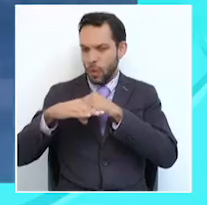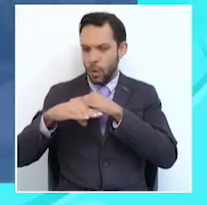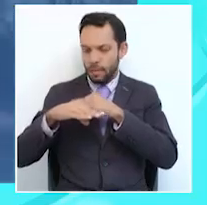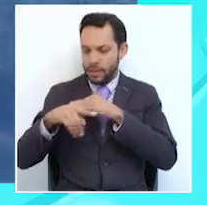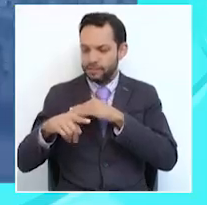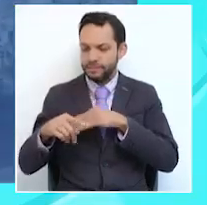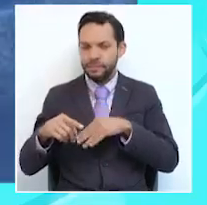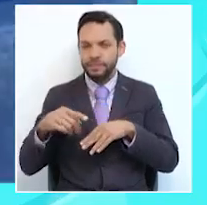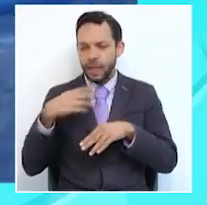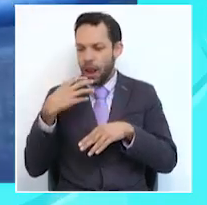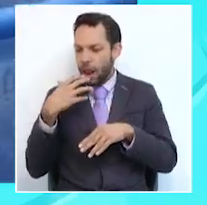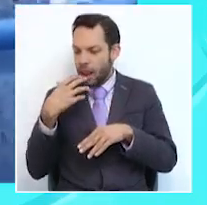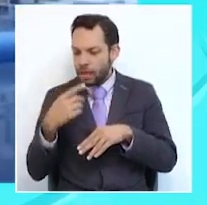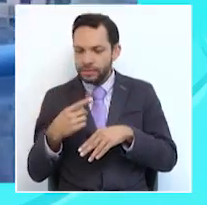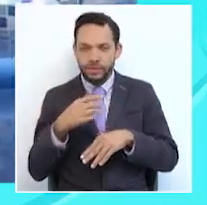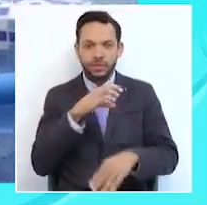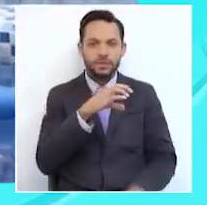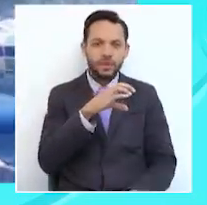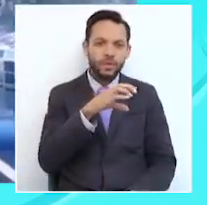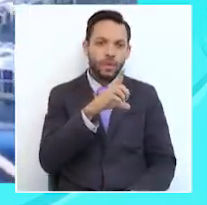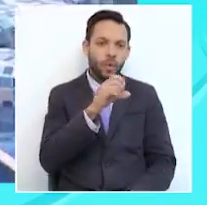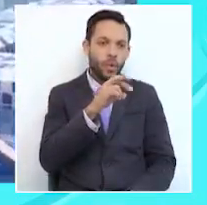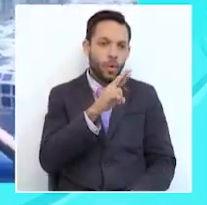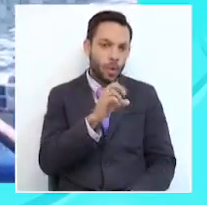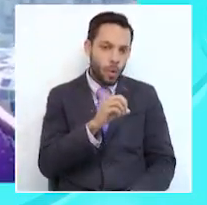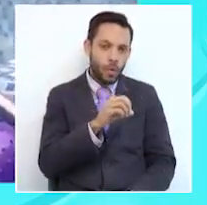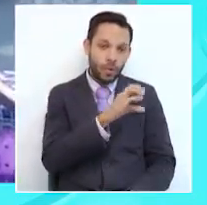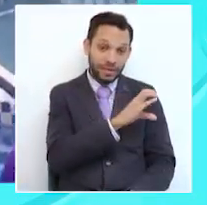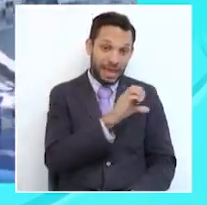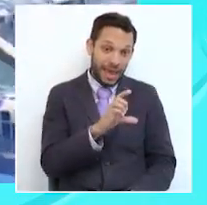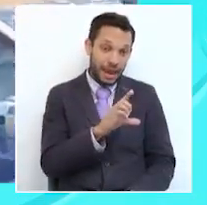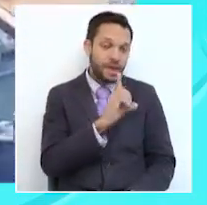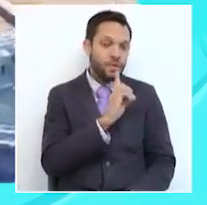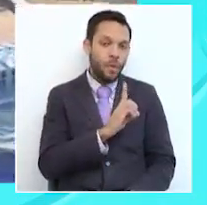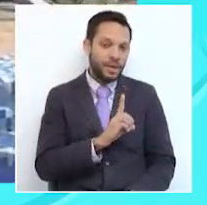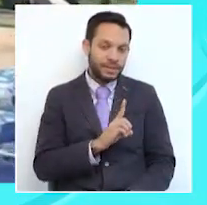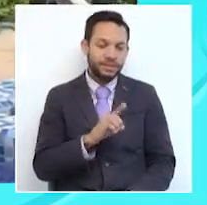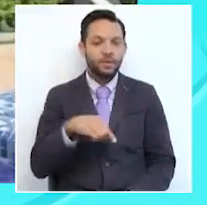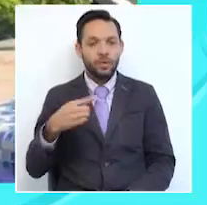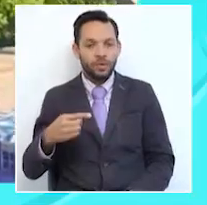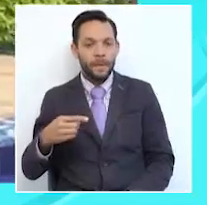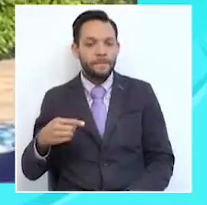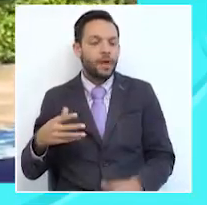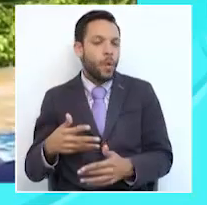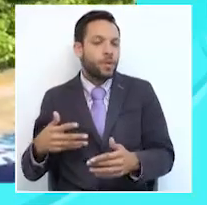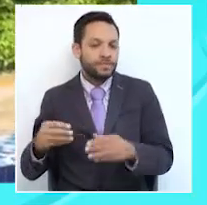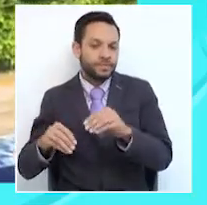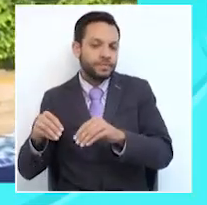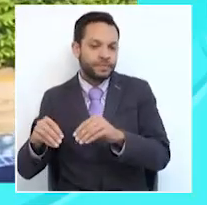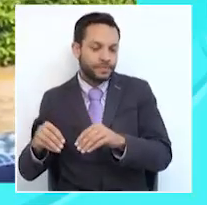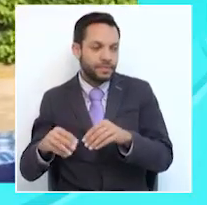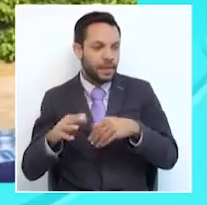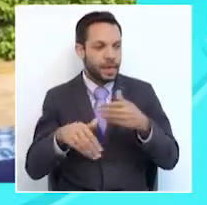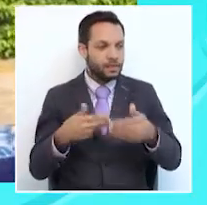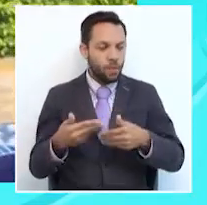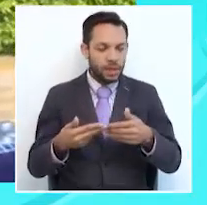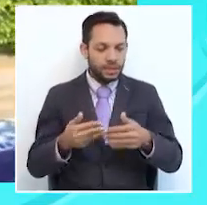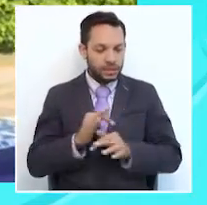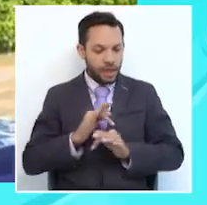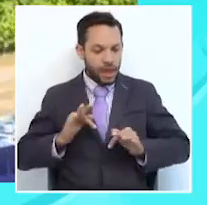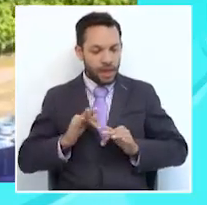minerales no con cloro después de esto los pacientes allí hacen danza y terapias